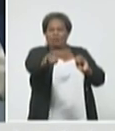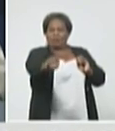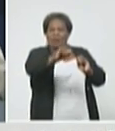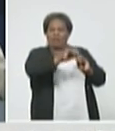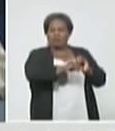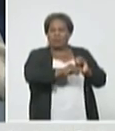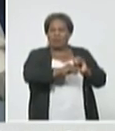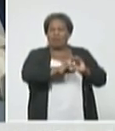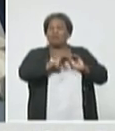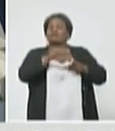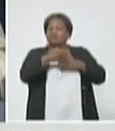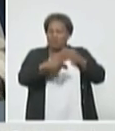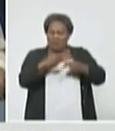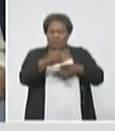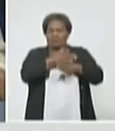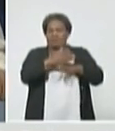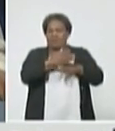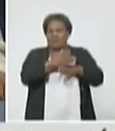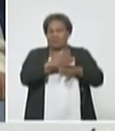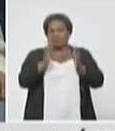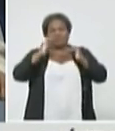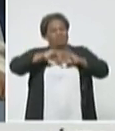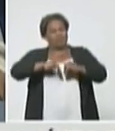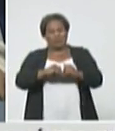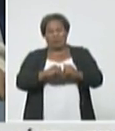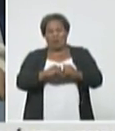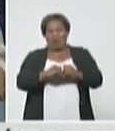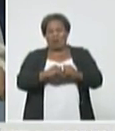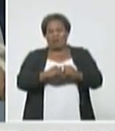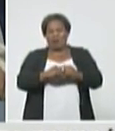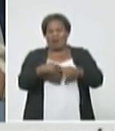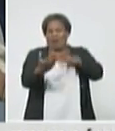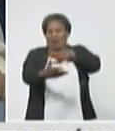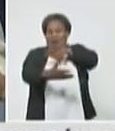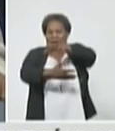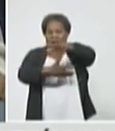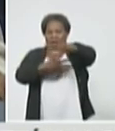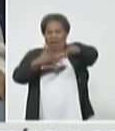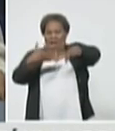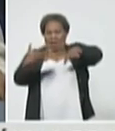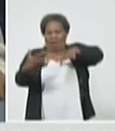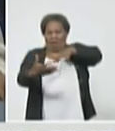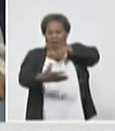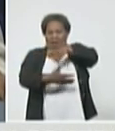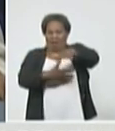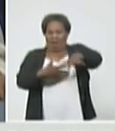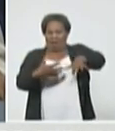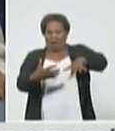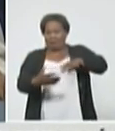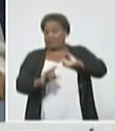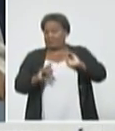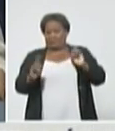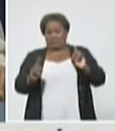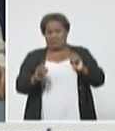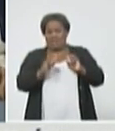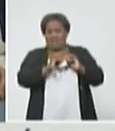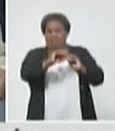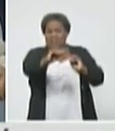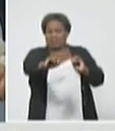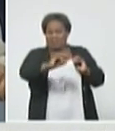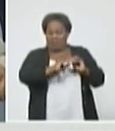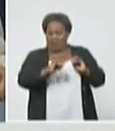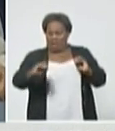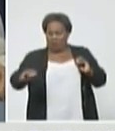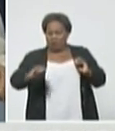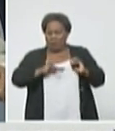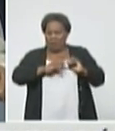dentro de un centro de estos, donde aislamos a una persona que puede o no tener la enfermedad, se nos infecte como consecuencia